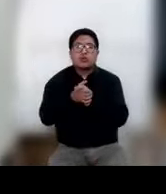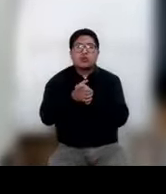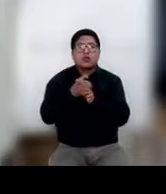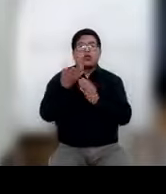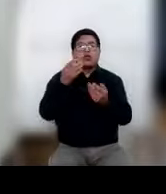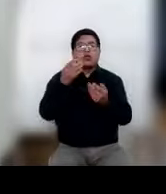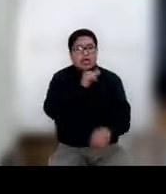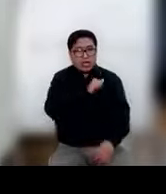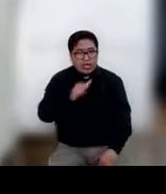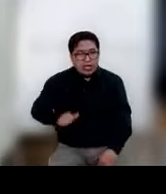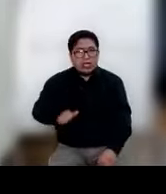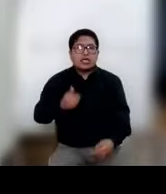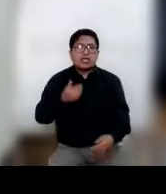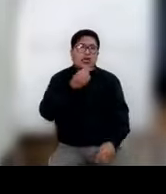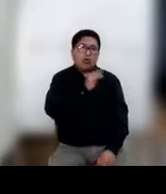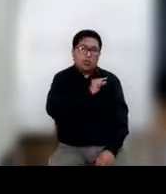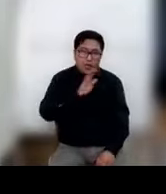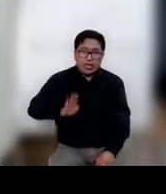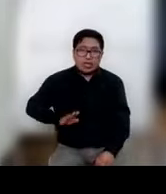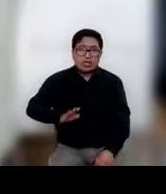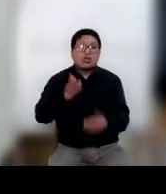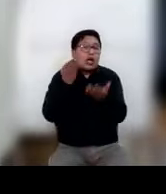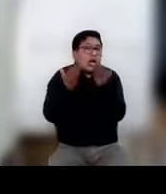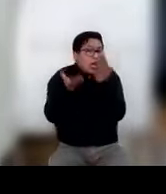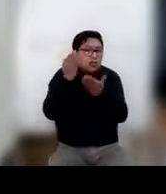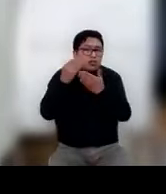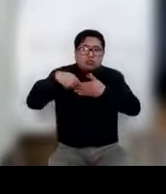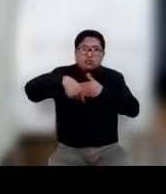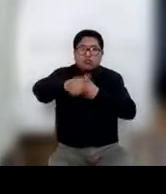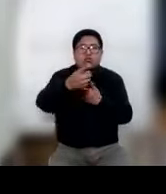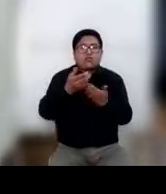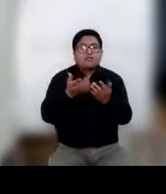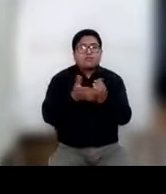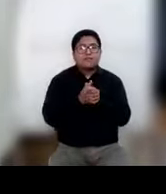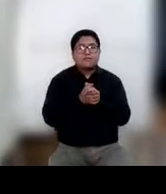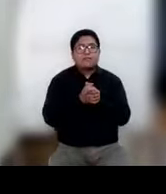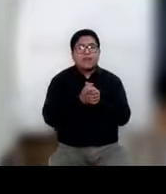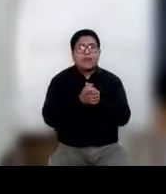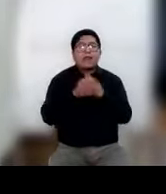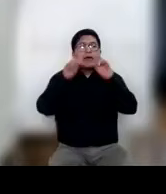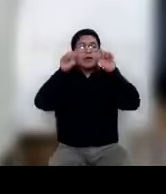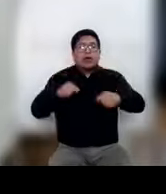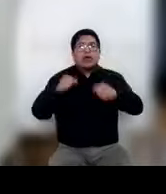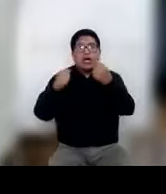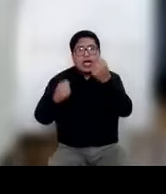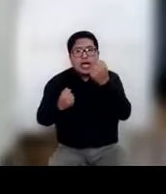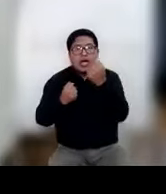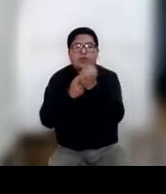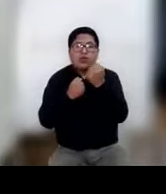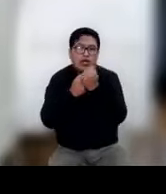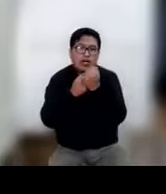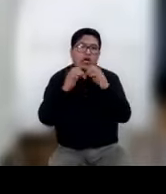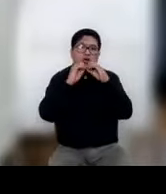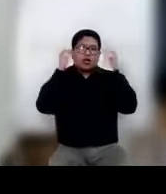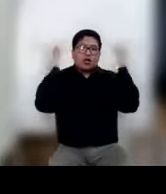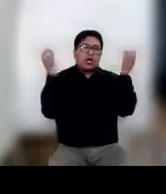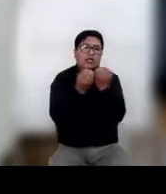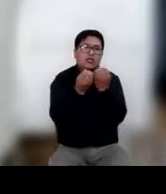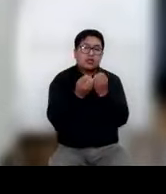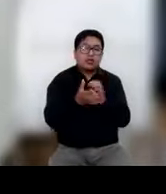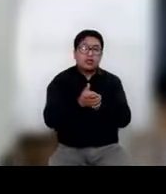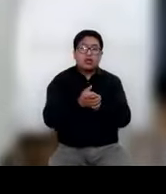o sea las alcaldías y las gobernaciones se puedan y apoyar a estas organizaciones porque muchos requieren de mucho